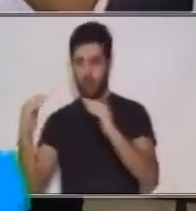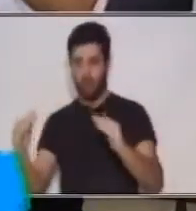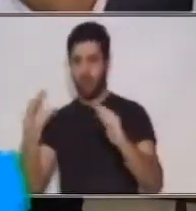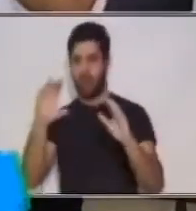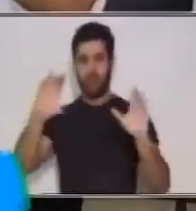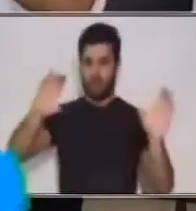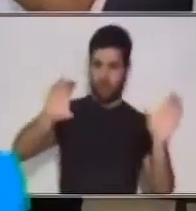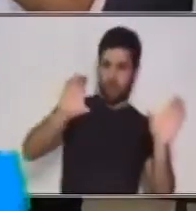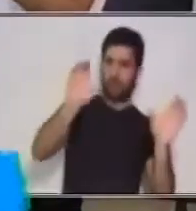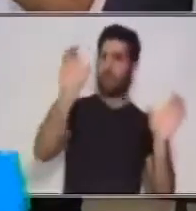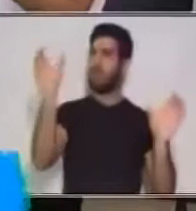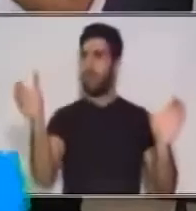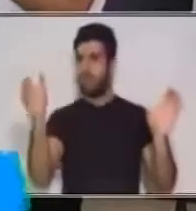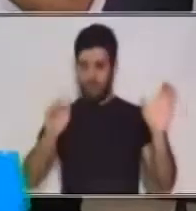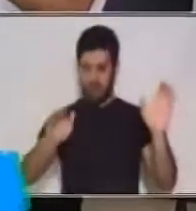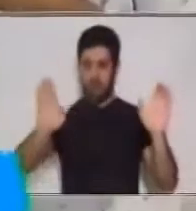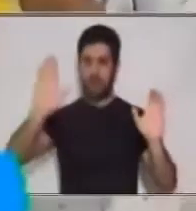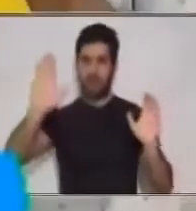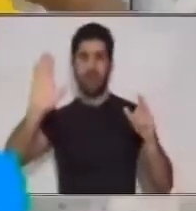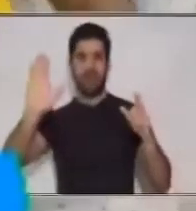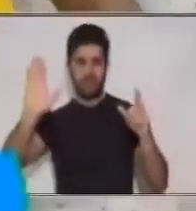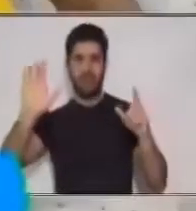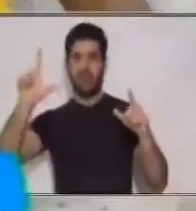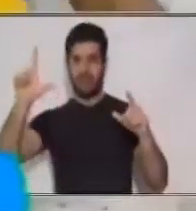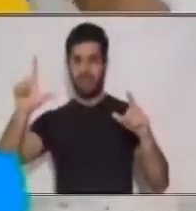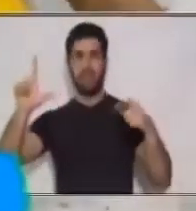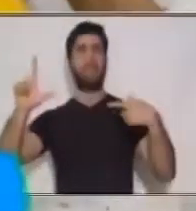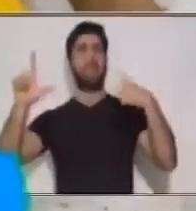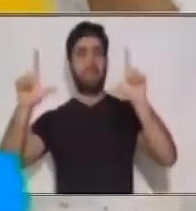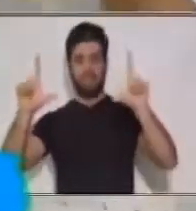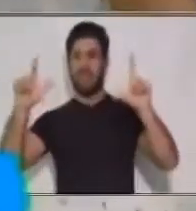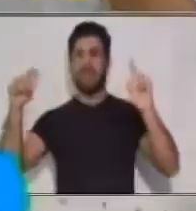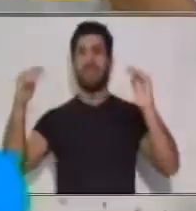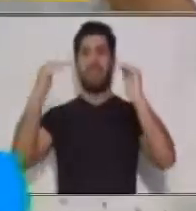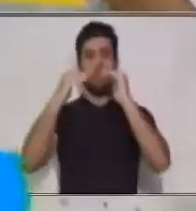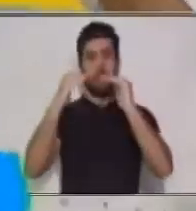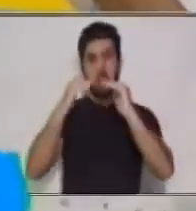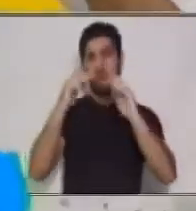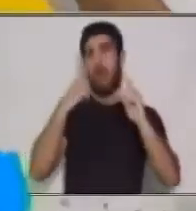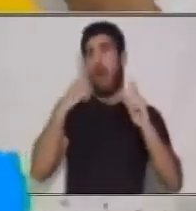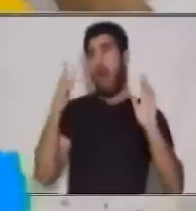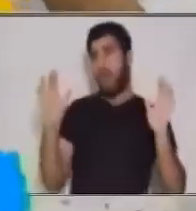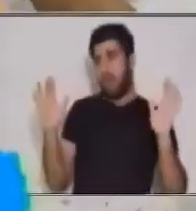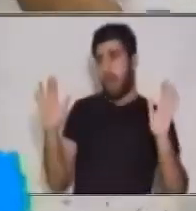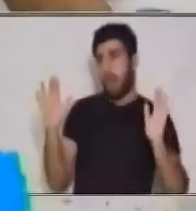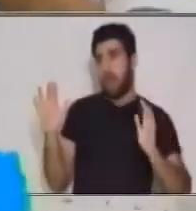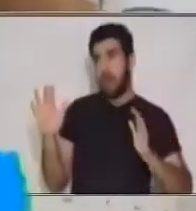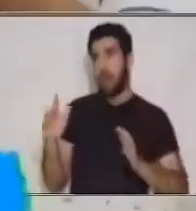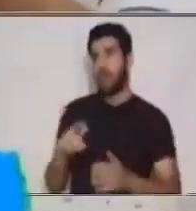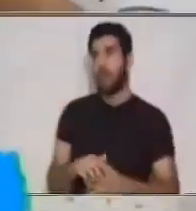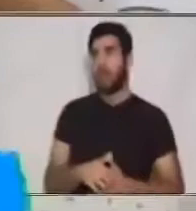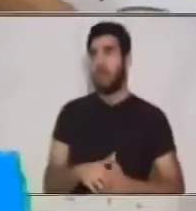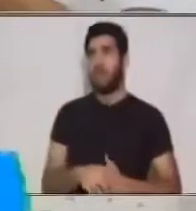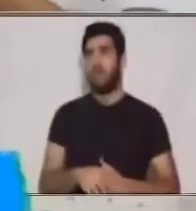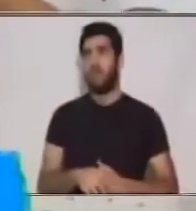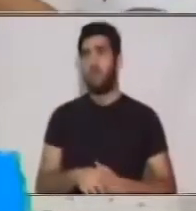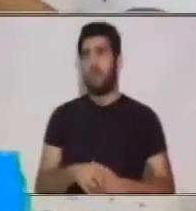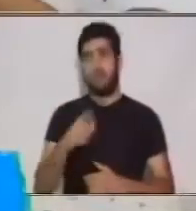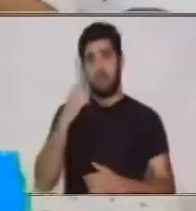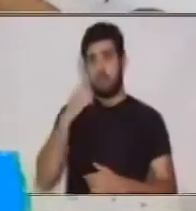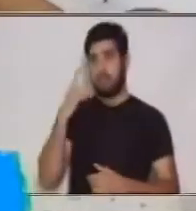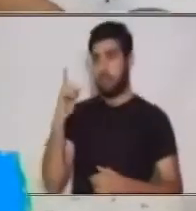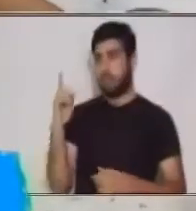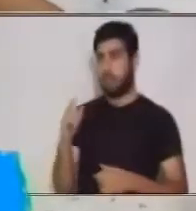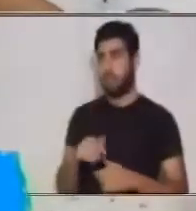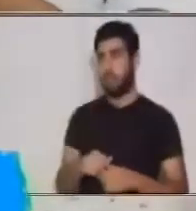la misma posición que la figura azul, ¿sí? Y ponerla una sobre otra. Entonces ahí podría ver yo si son